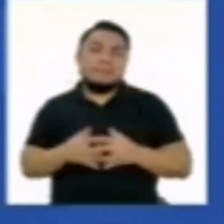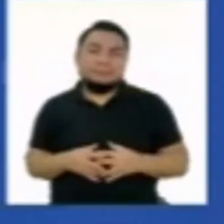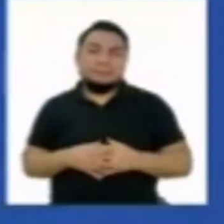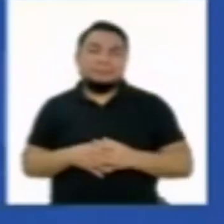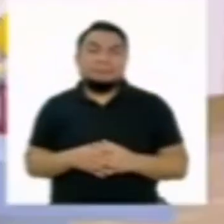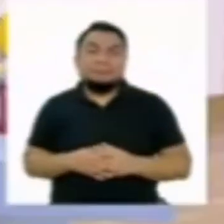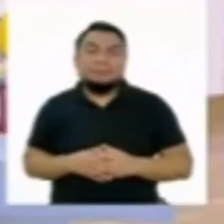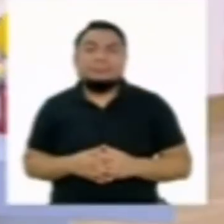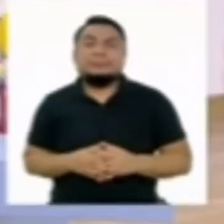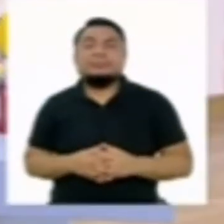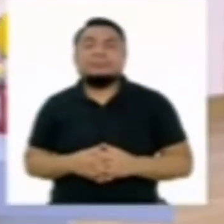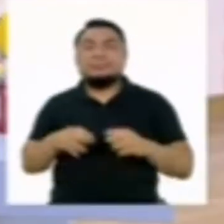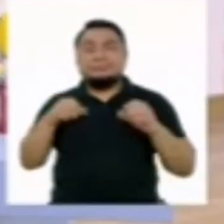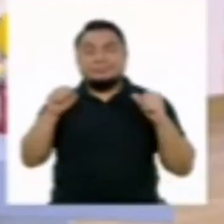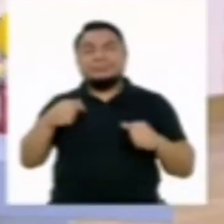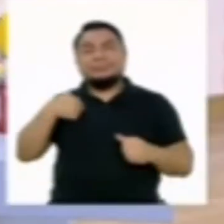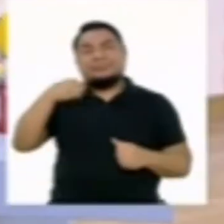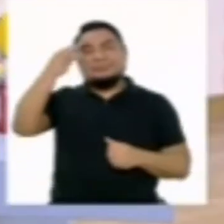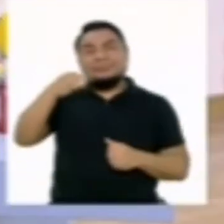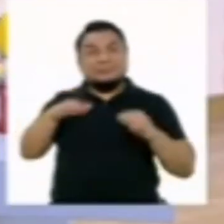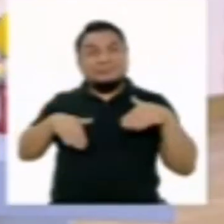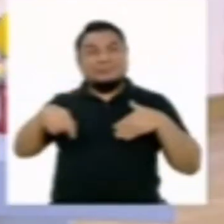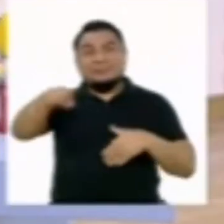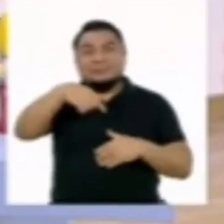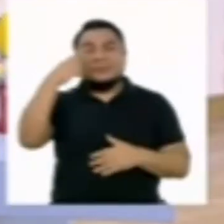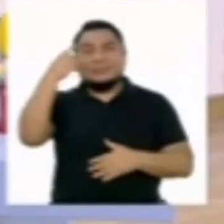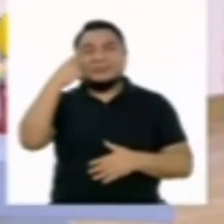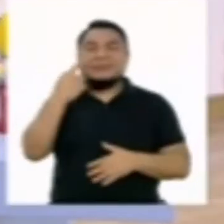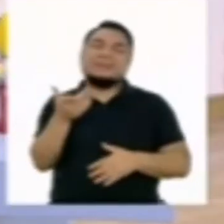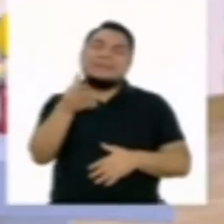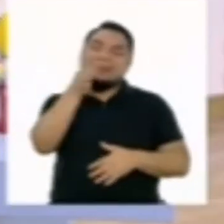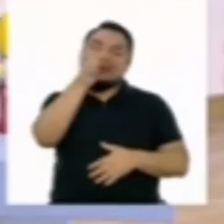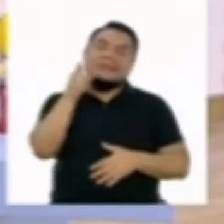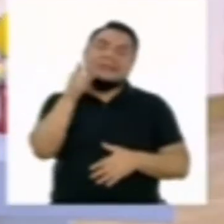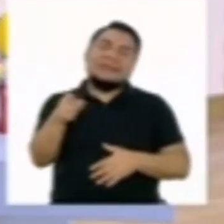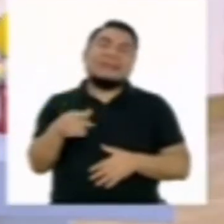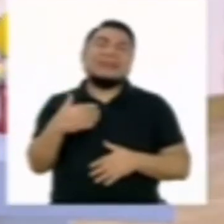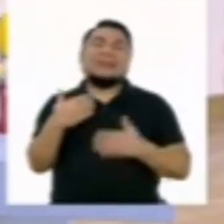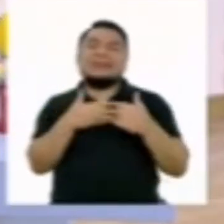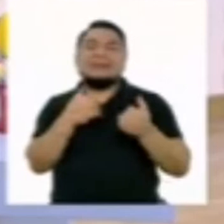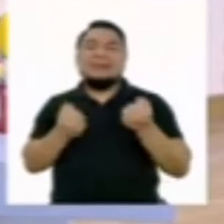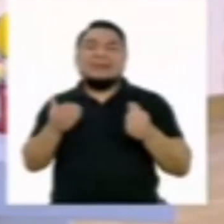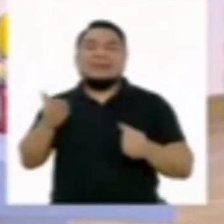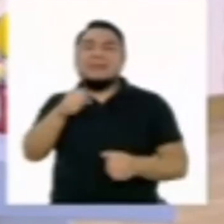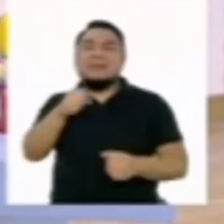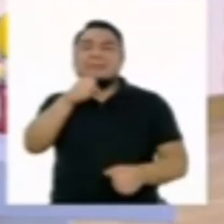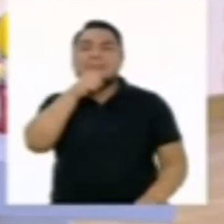camino. Creo que a veces hasta nos parece pintoresco que un carro pueda